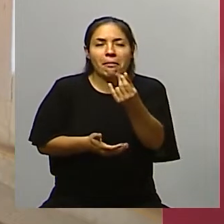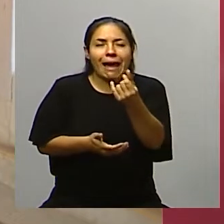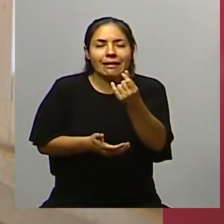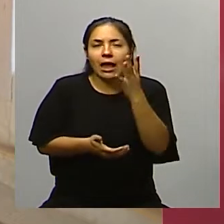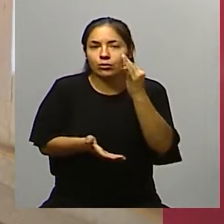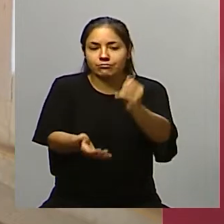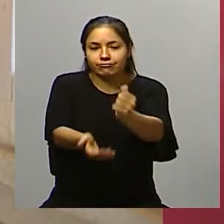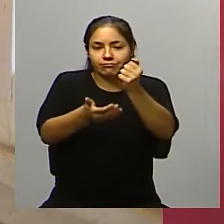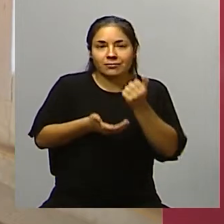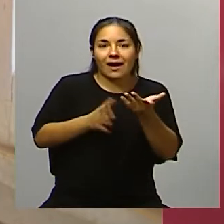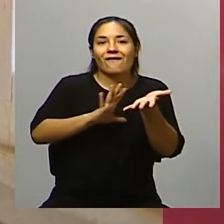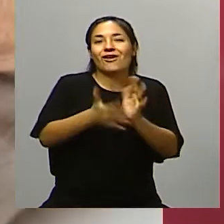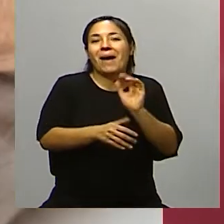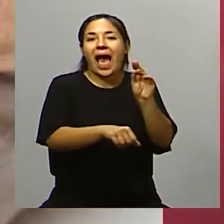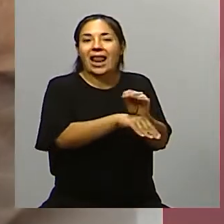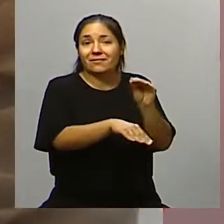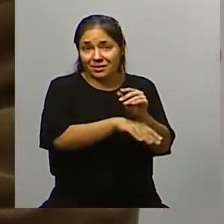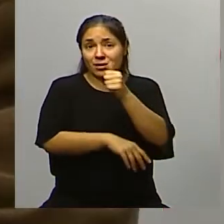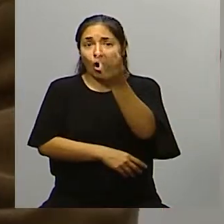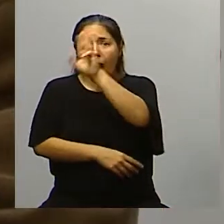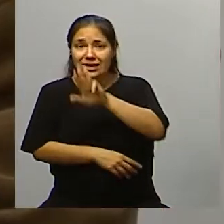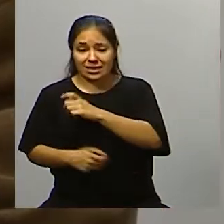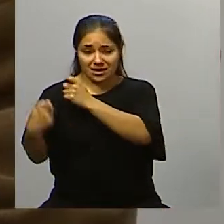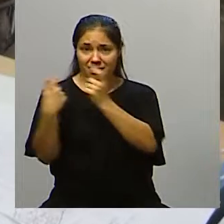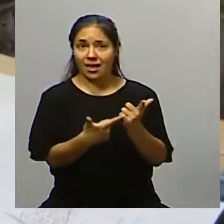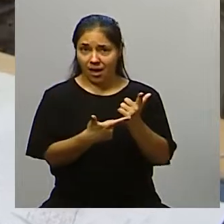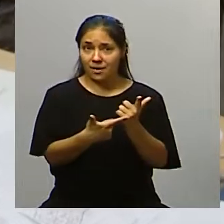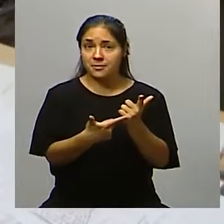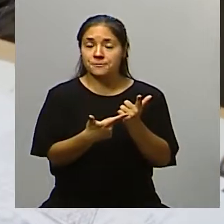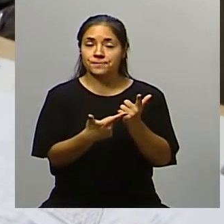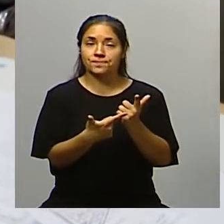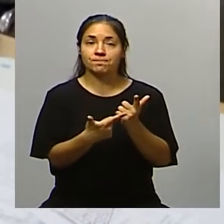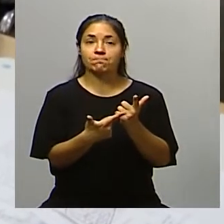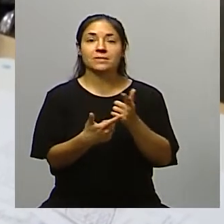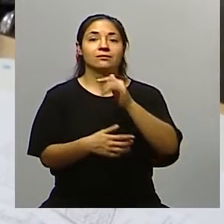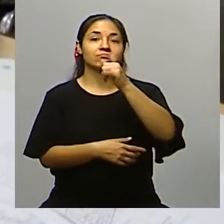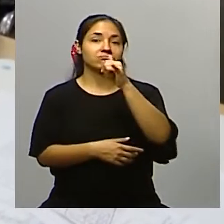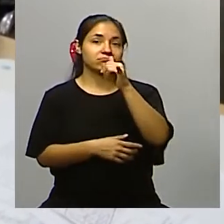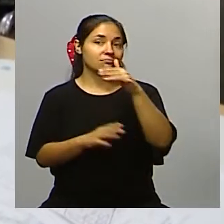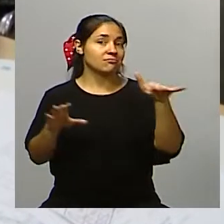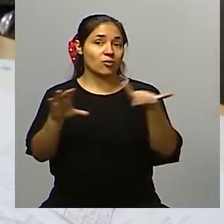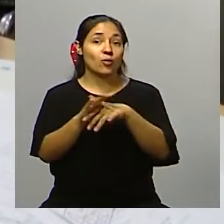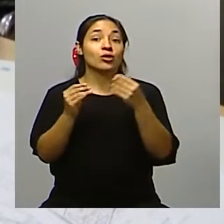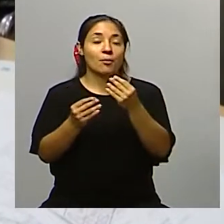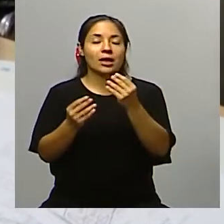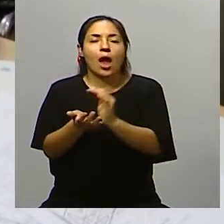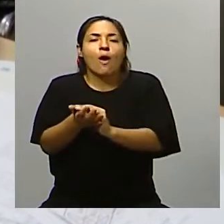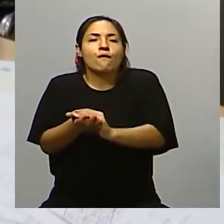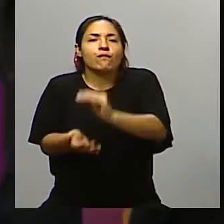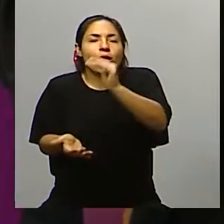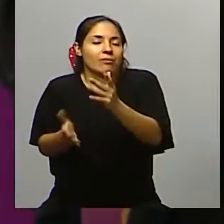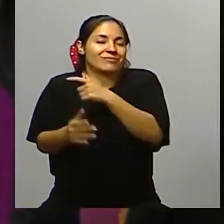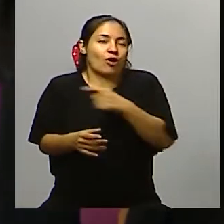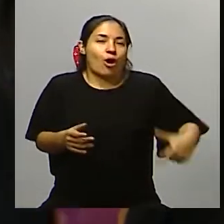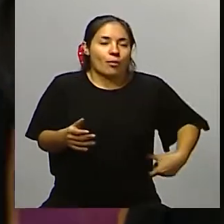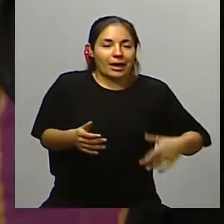carácter alimentario. Y que viene desde ANSES. Y que viene desde ANSES, exactamente. Gracias a la estatización de los fondos de los jubilados y por supuesto que una